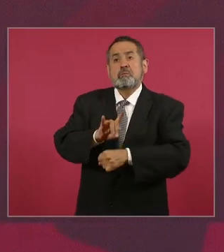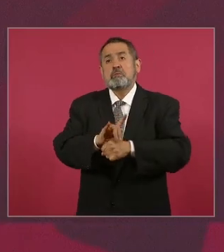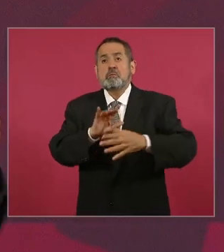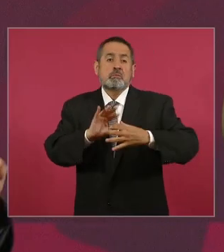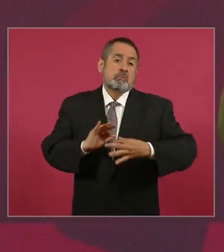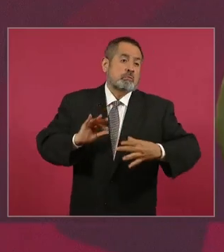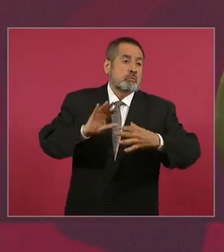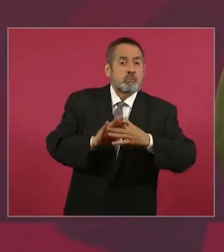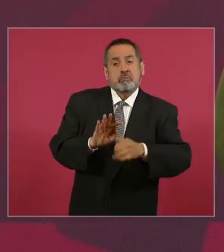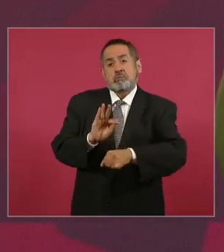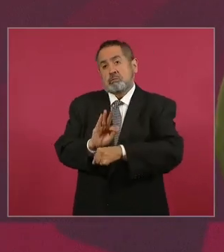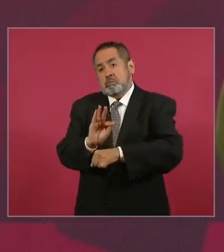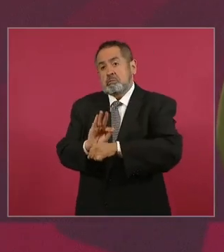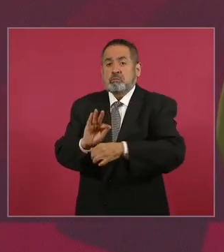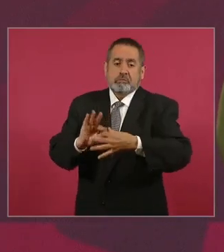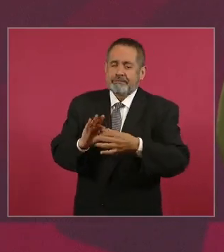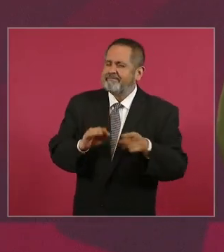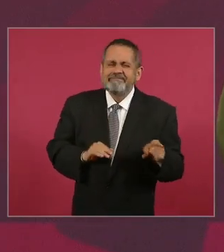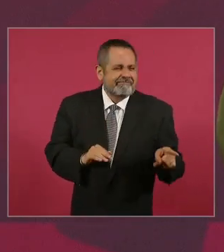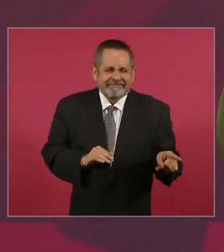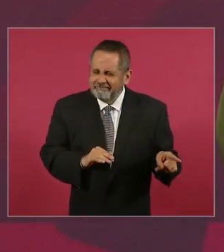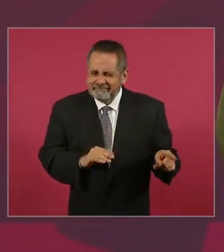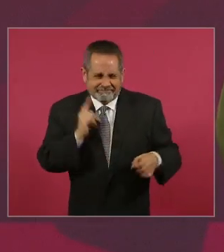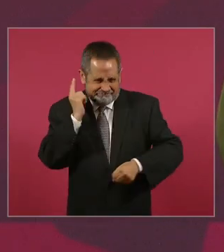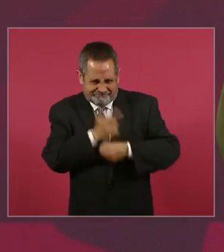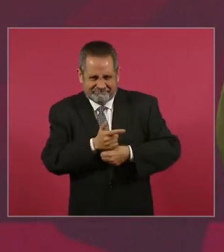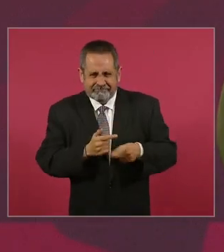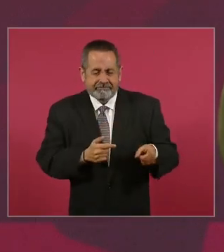Actuaban como